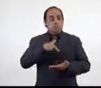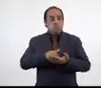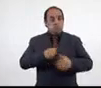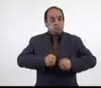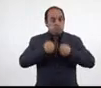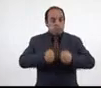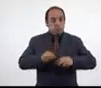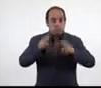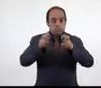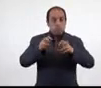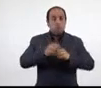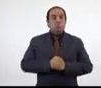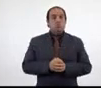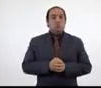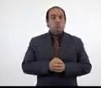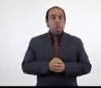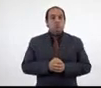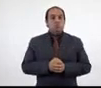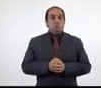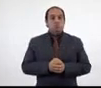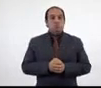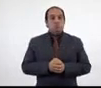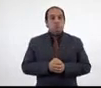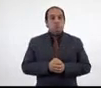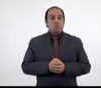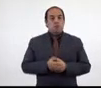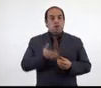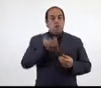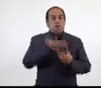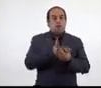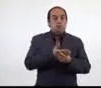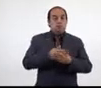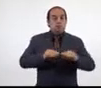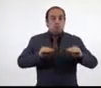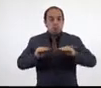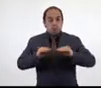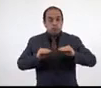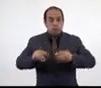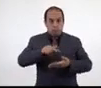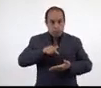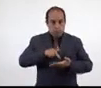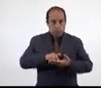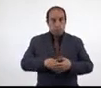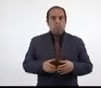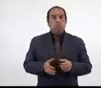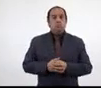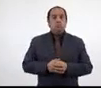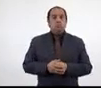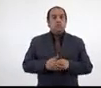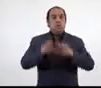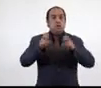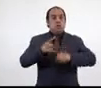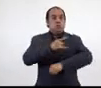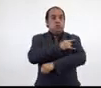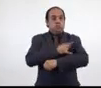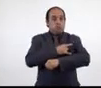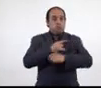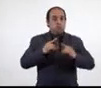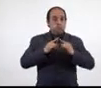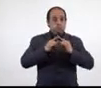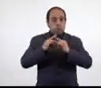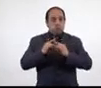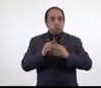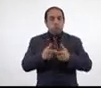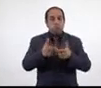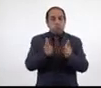cuestiones asociadas a la debida accesibilidad y movimiento en sitio. En materia de brigadas y medidas de asistencia,